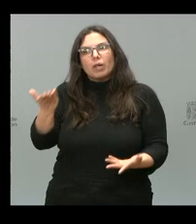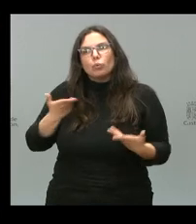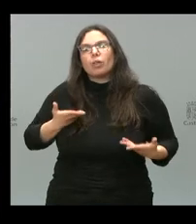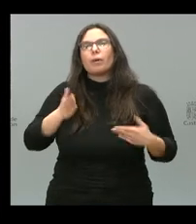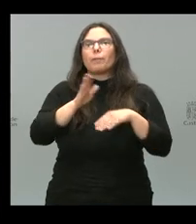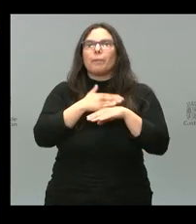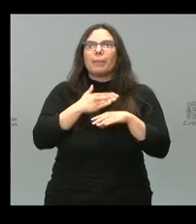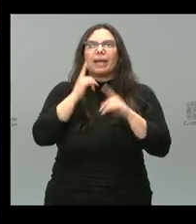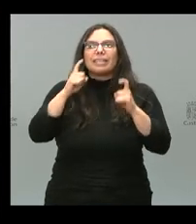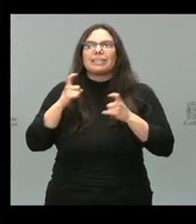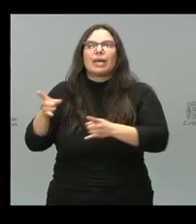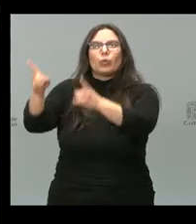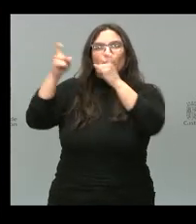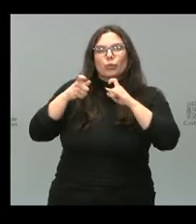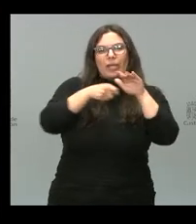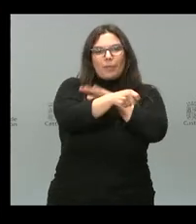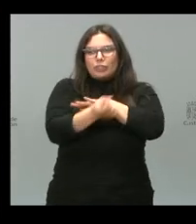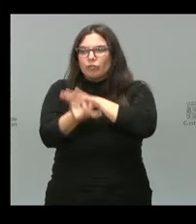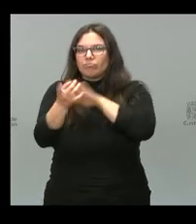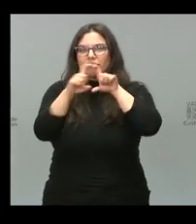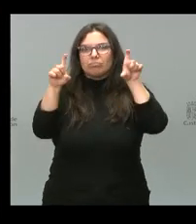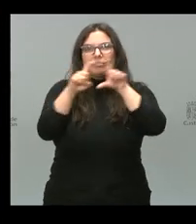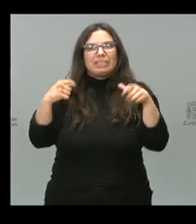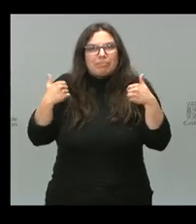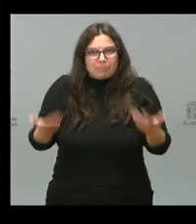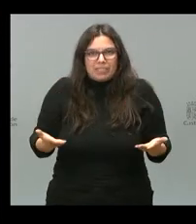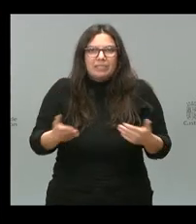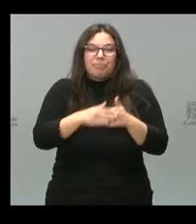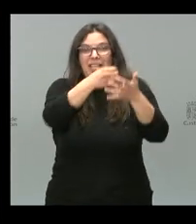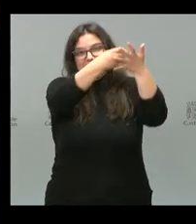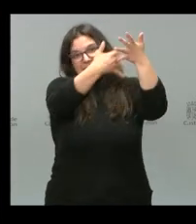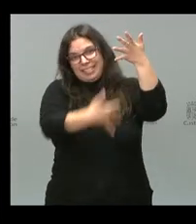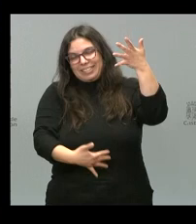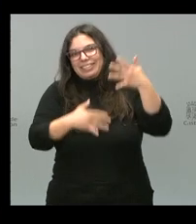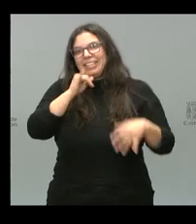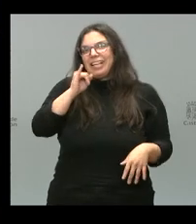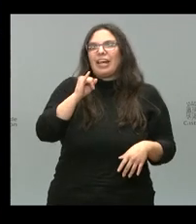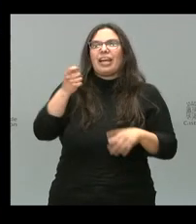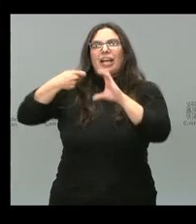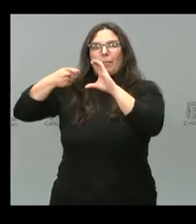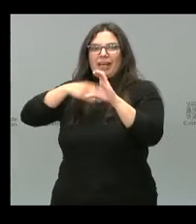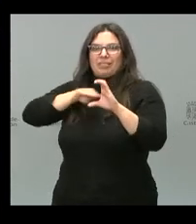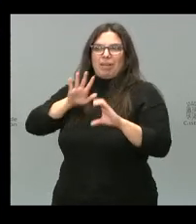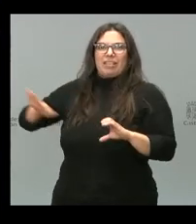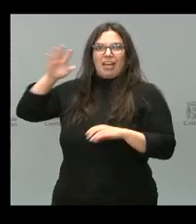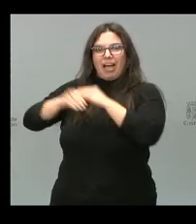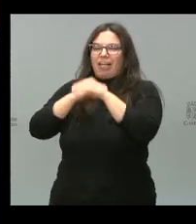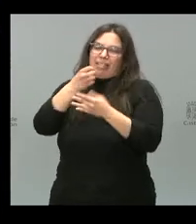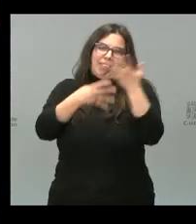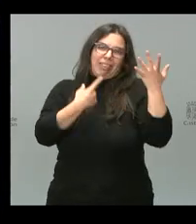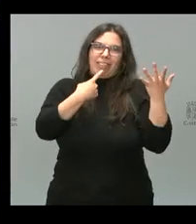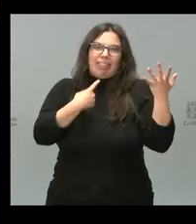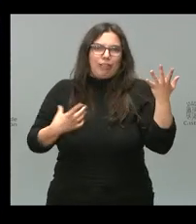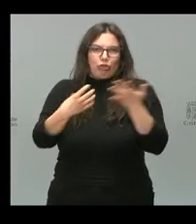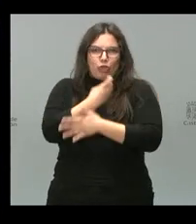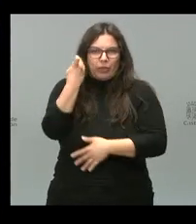traer más inversión más para tenido ahí la lista de cosas que hace cámara de España Pero bueno no voy a